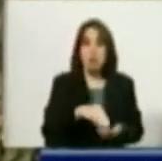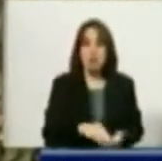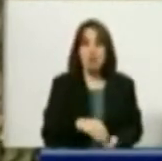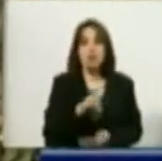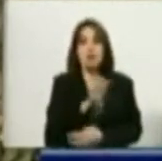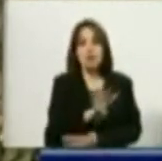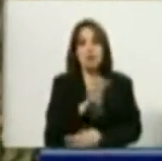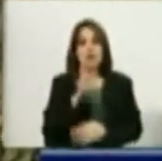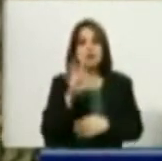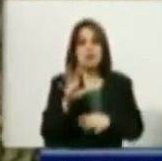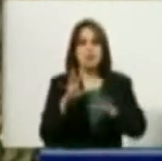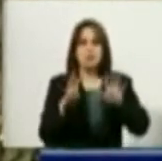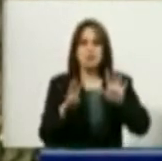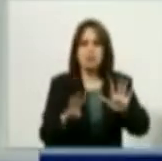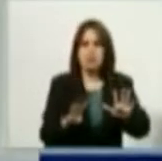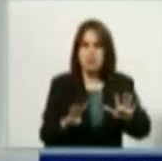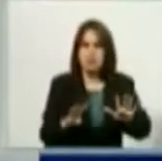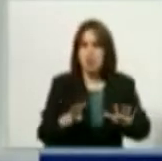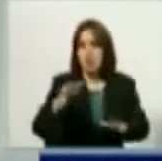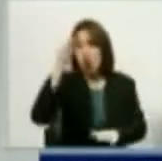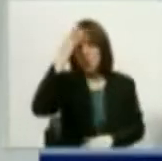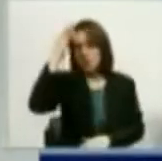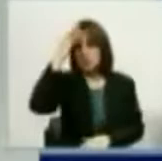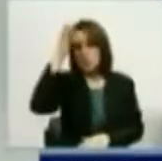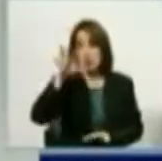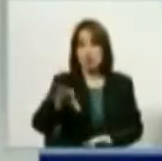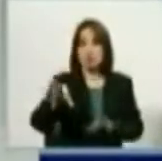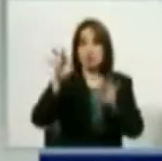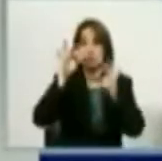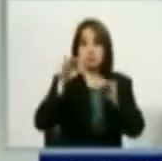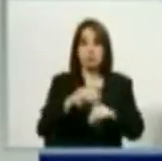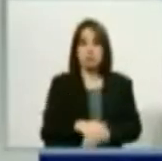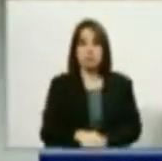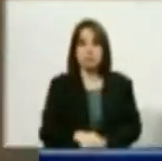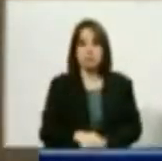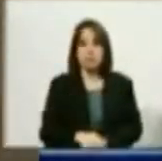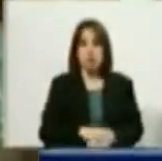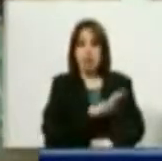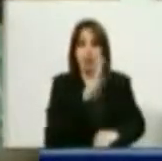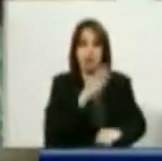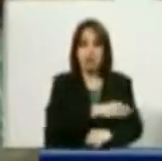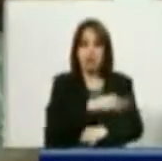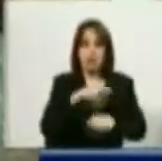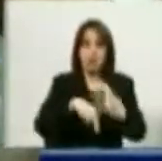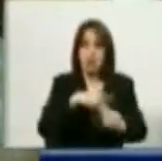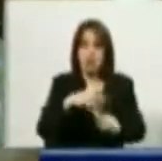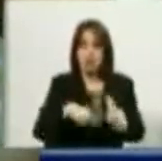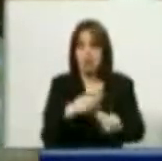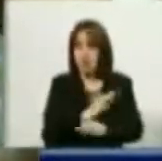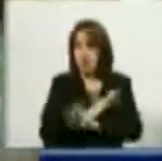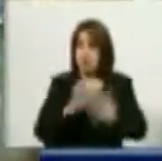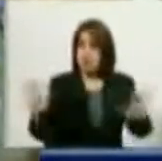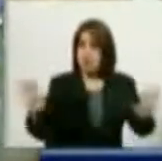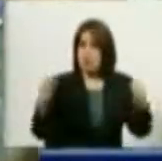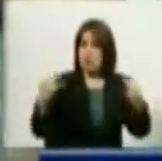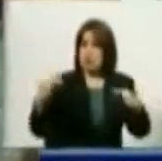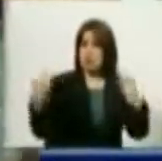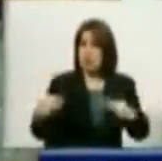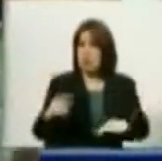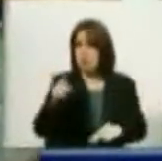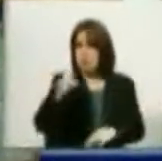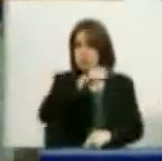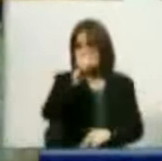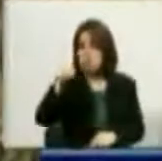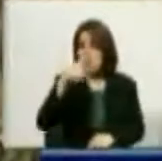cincuenta y nueve concejales fueron electos a favor de la fuerza Revolucionaria más nada para que sean serios y